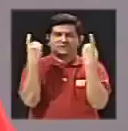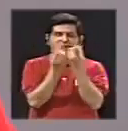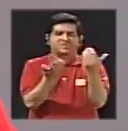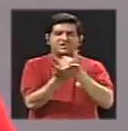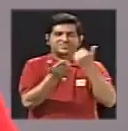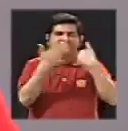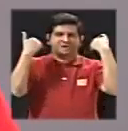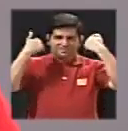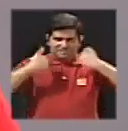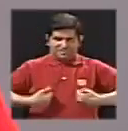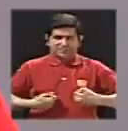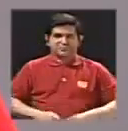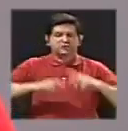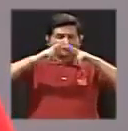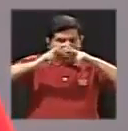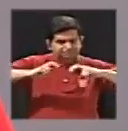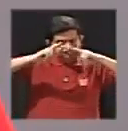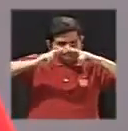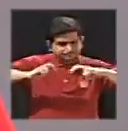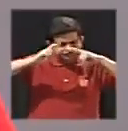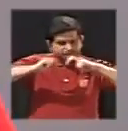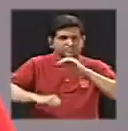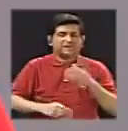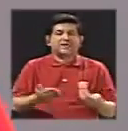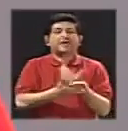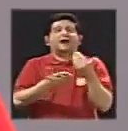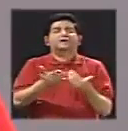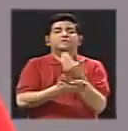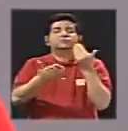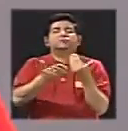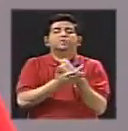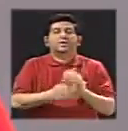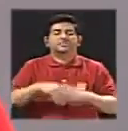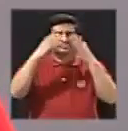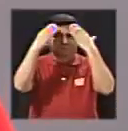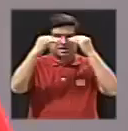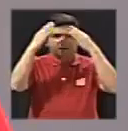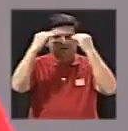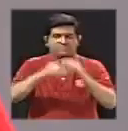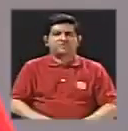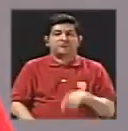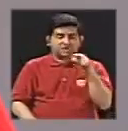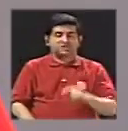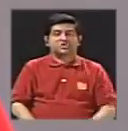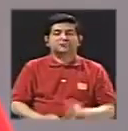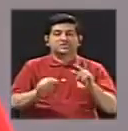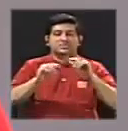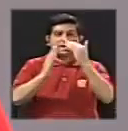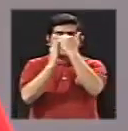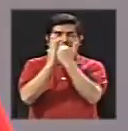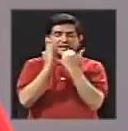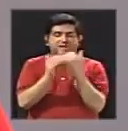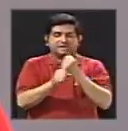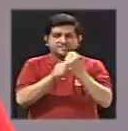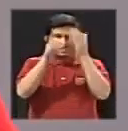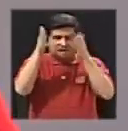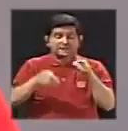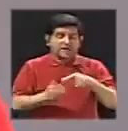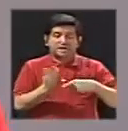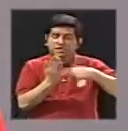Recursos Humanos de revisar y actualizar la información de los cuadros de personal. Ellos deben